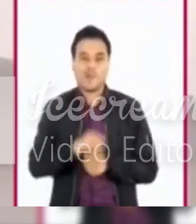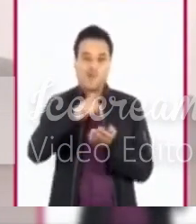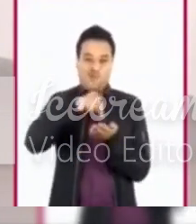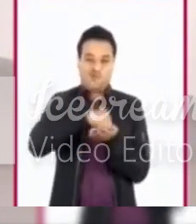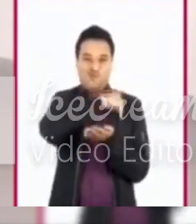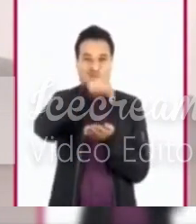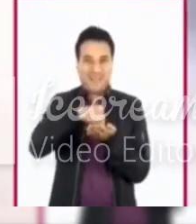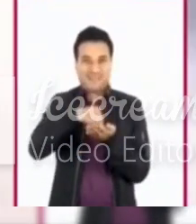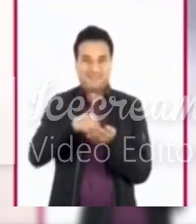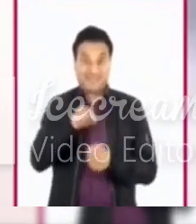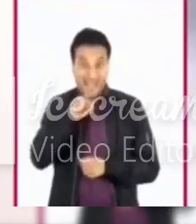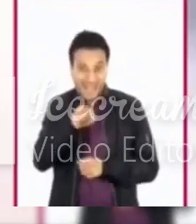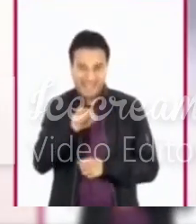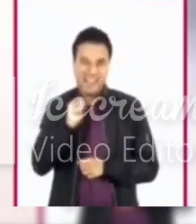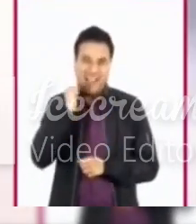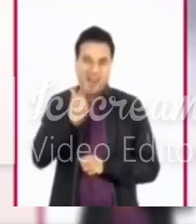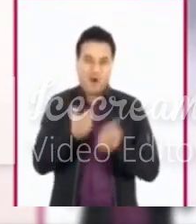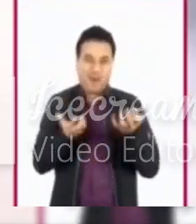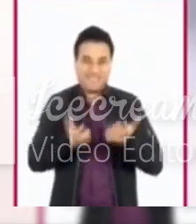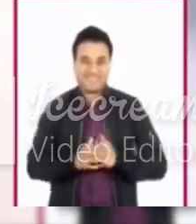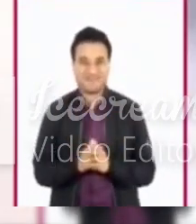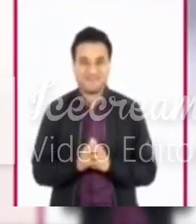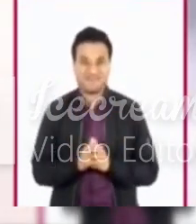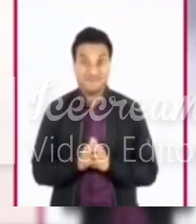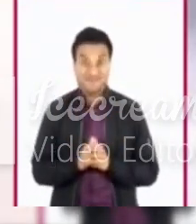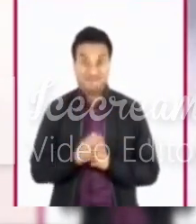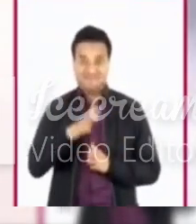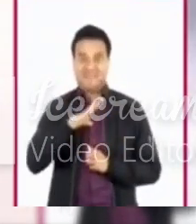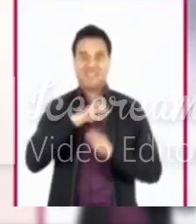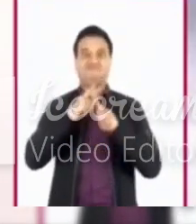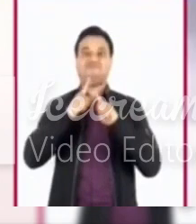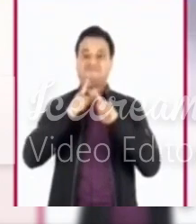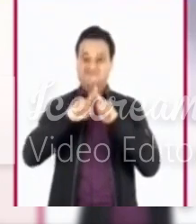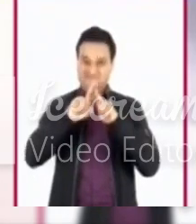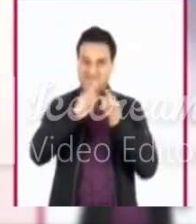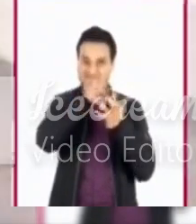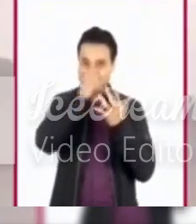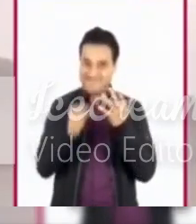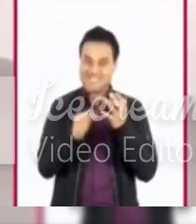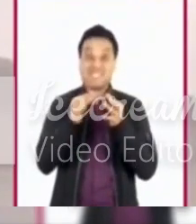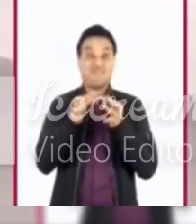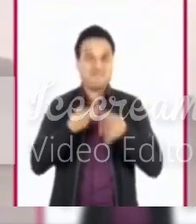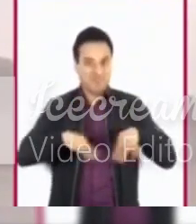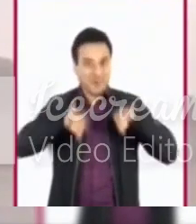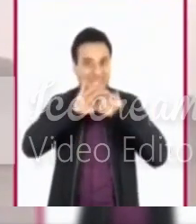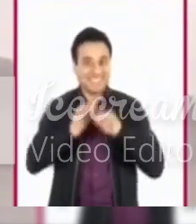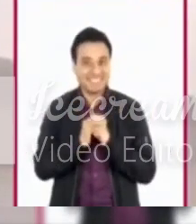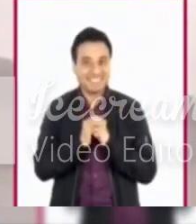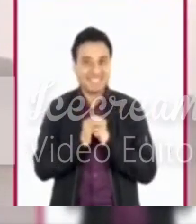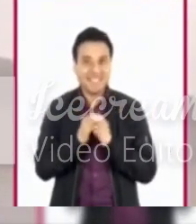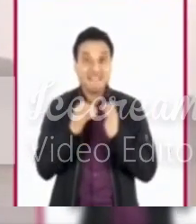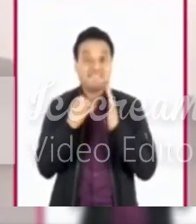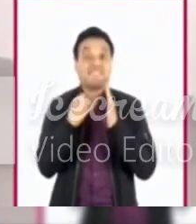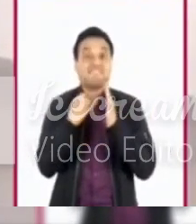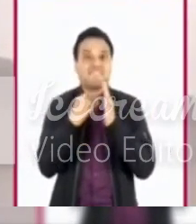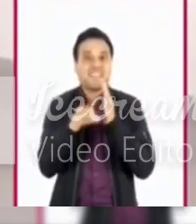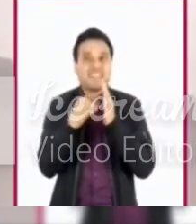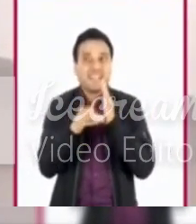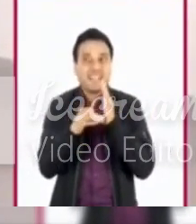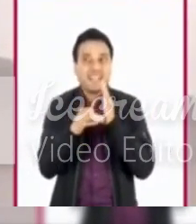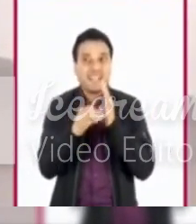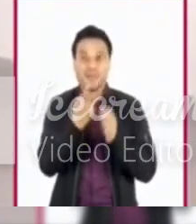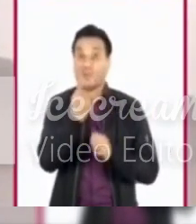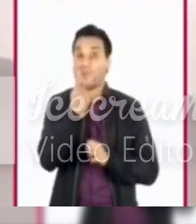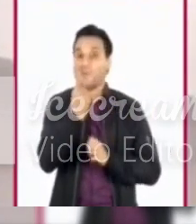donde sucede algo. Ya tenemos otros elementos importantes para las artes. Creo que nos falta descubrir otro